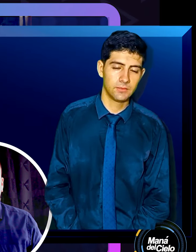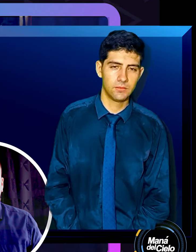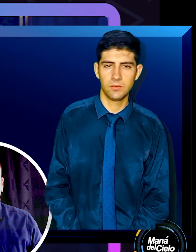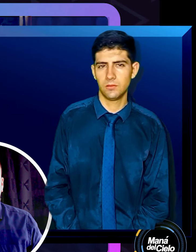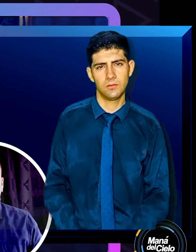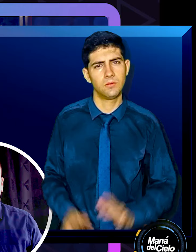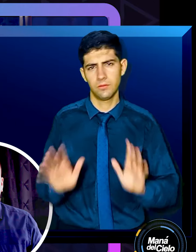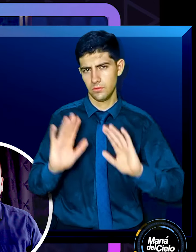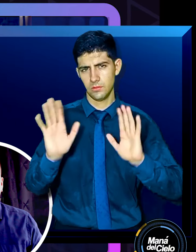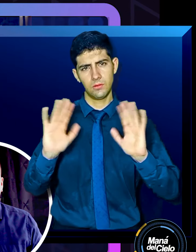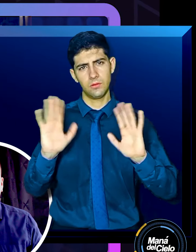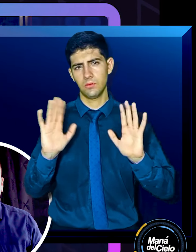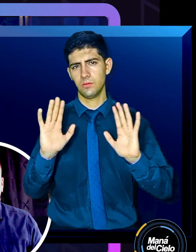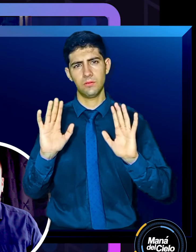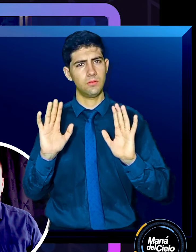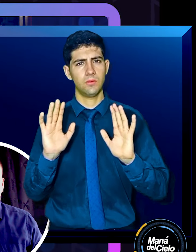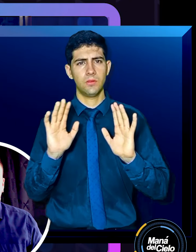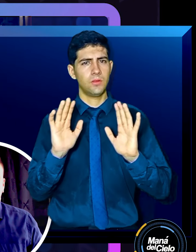Esos disquitos